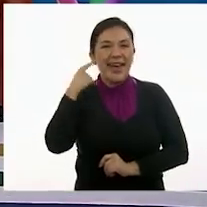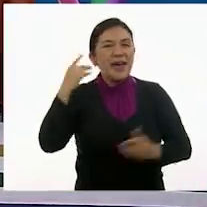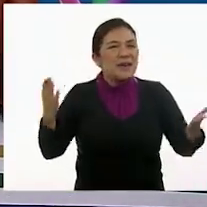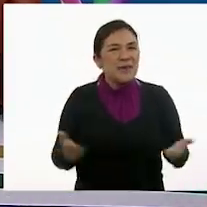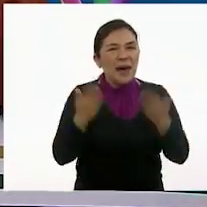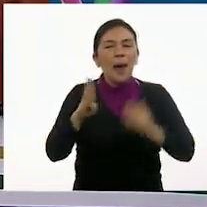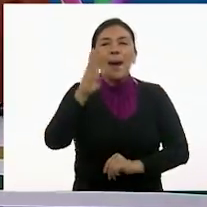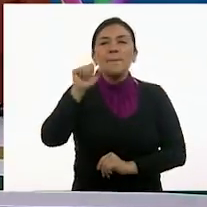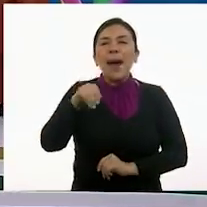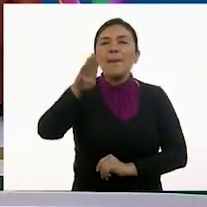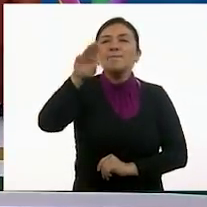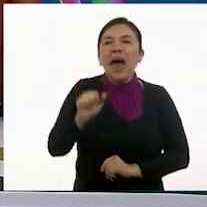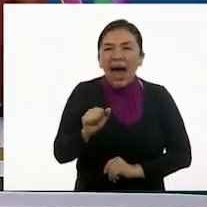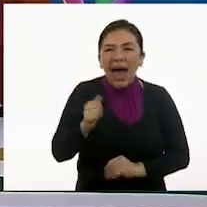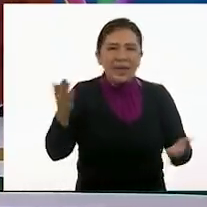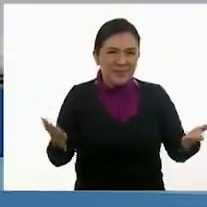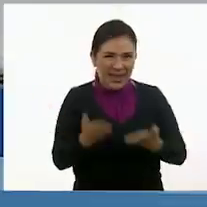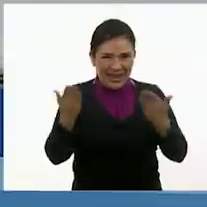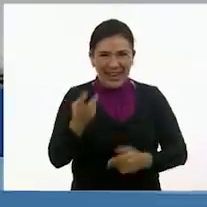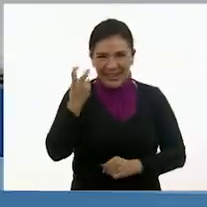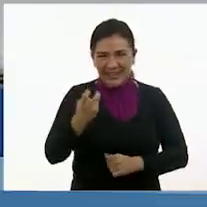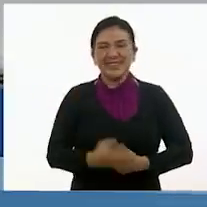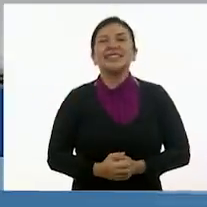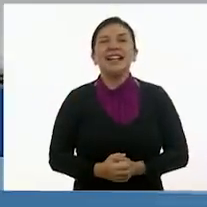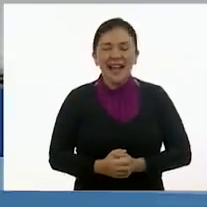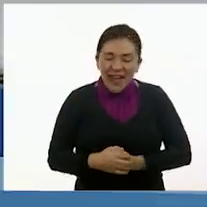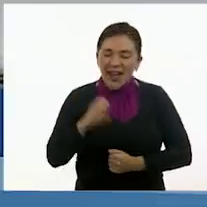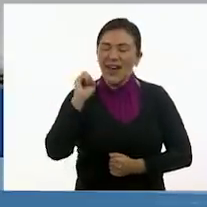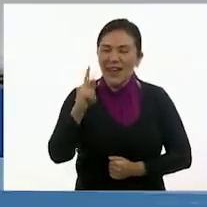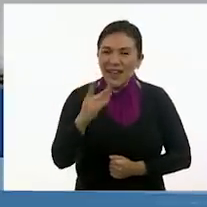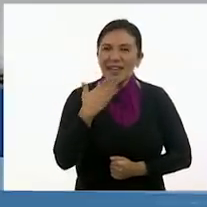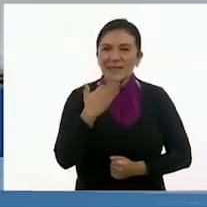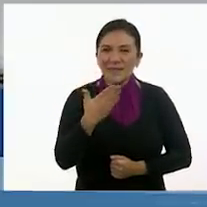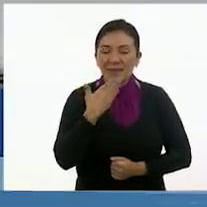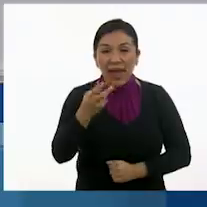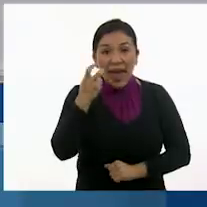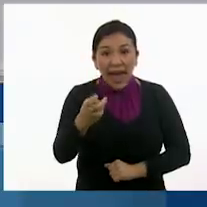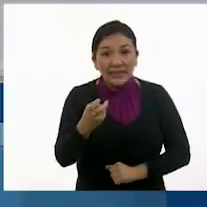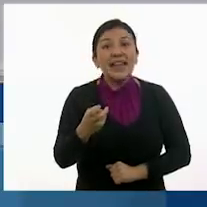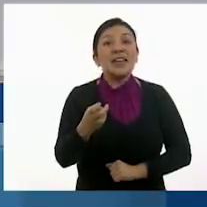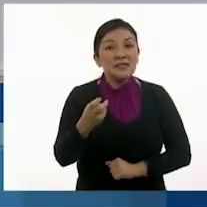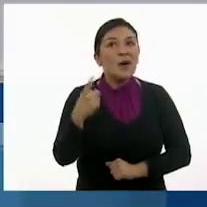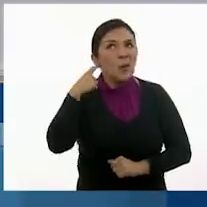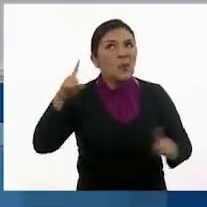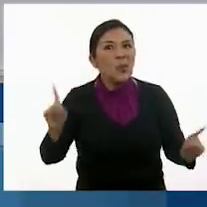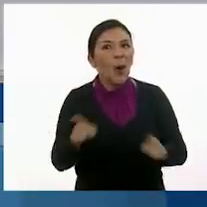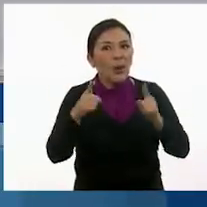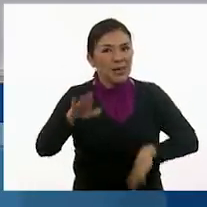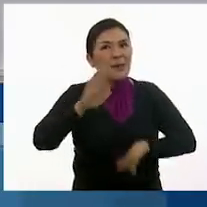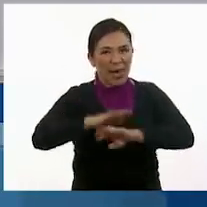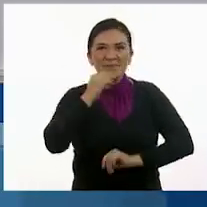Para bailar la bamba. Muy bien. Esa sí. es una muy buena música.